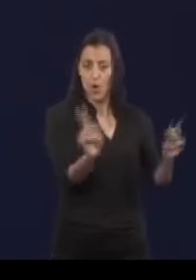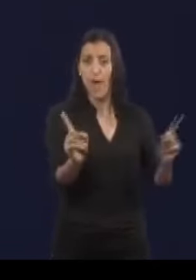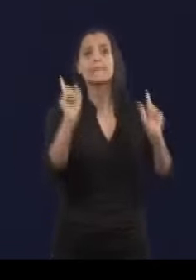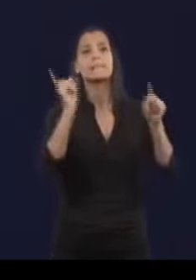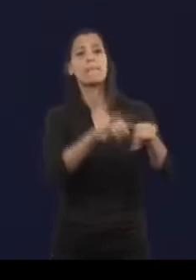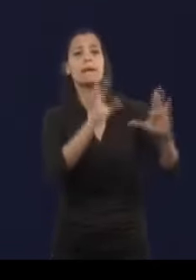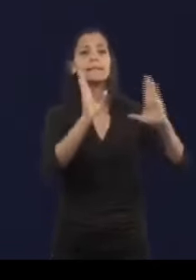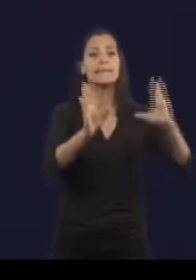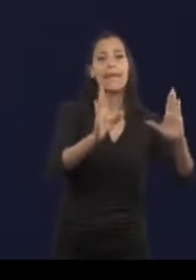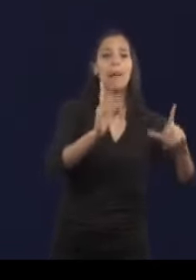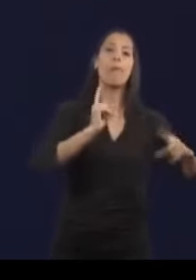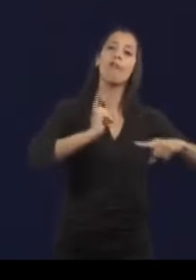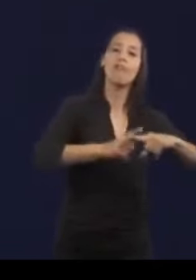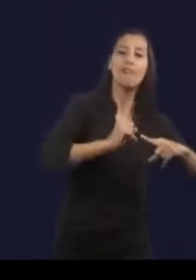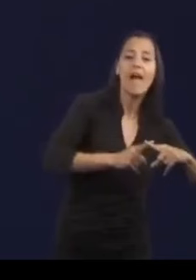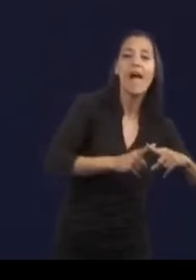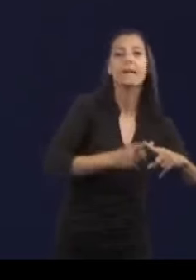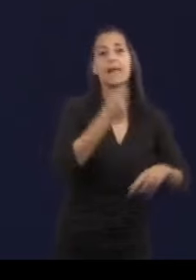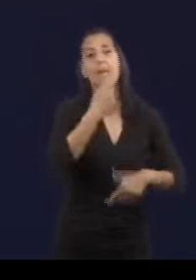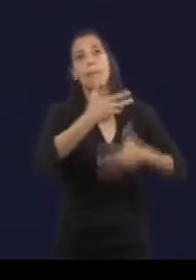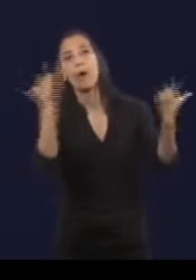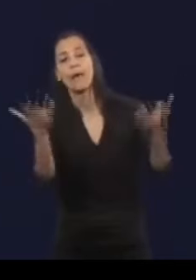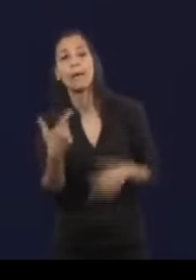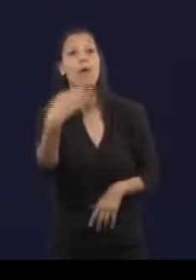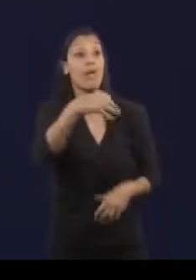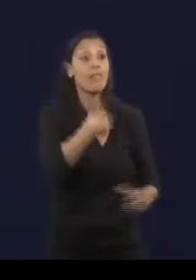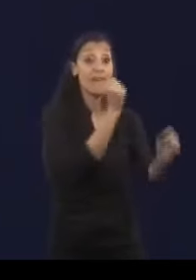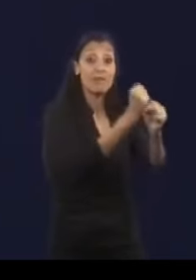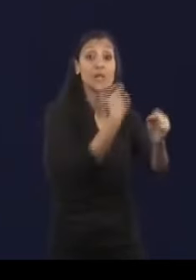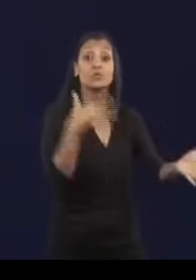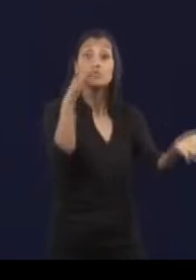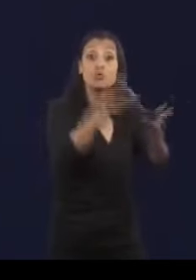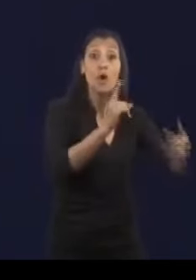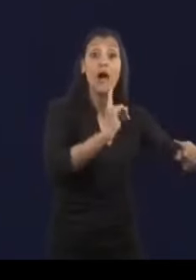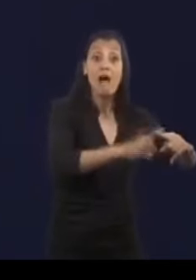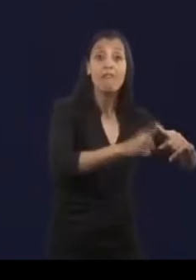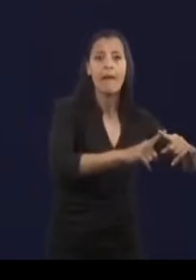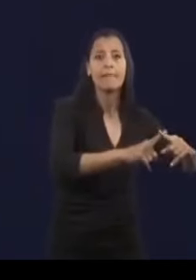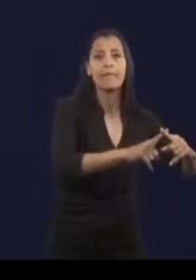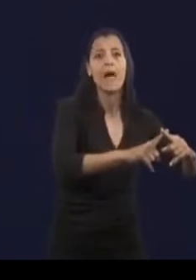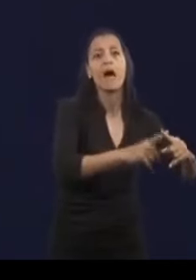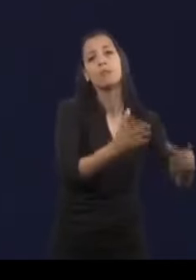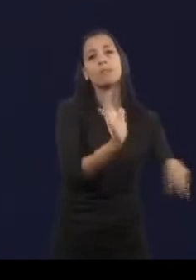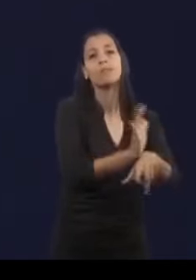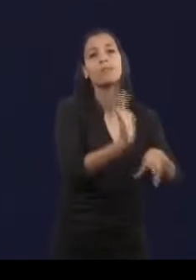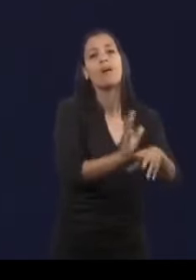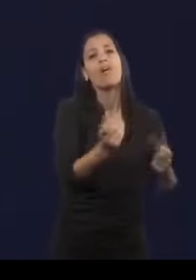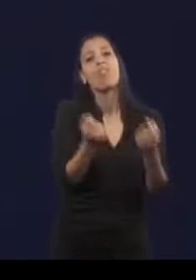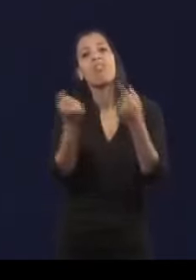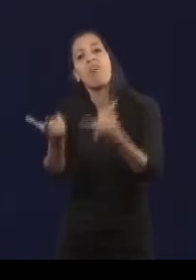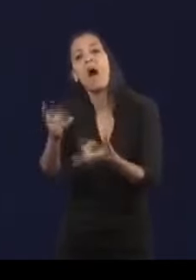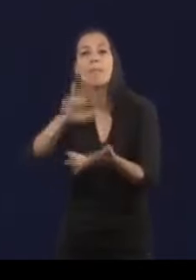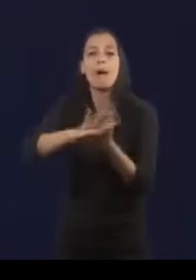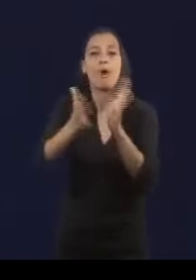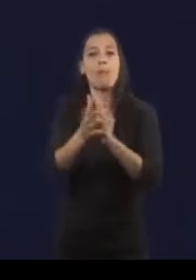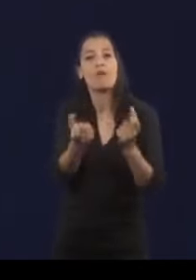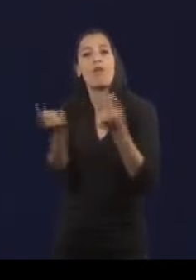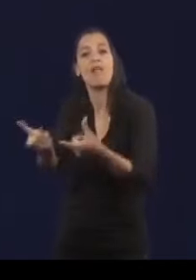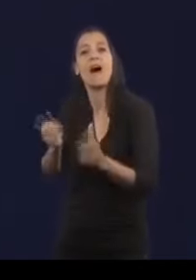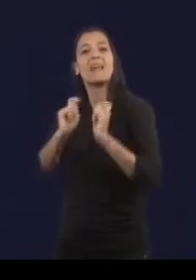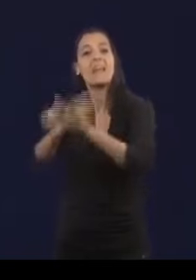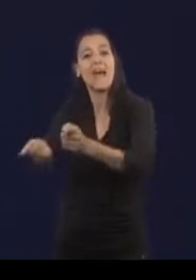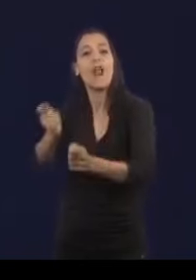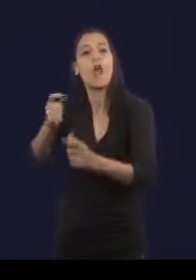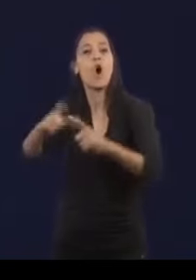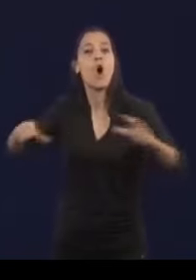eh festivos digamos contra si tenían que trabajar en alguna fiesta se los compensaba con pasajes comisiones obviamente